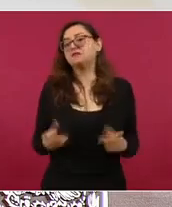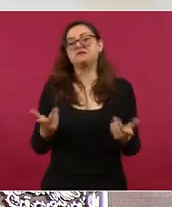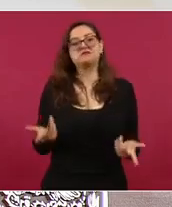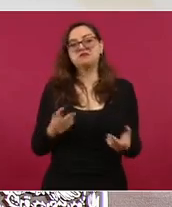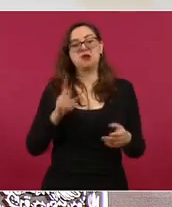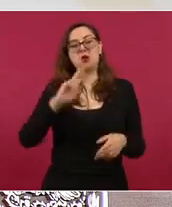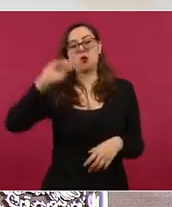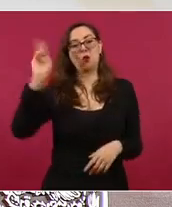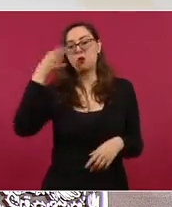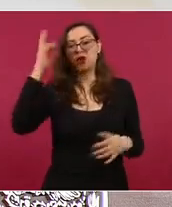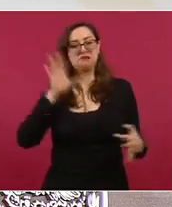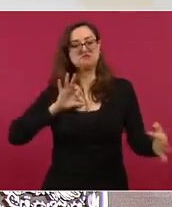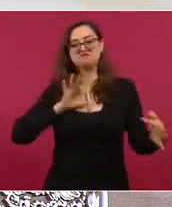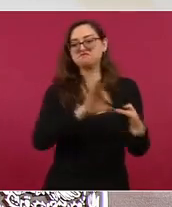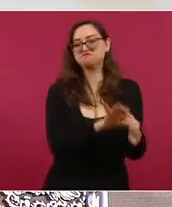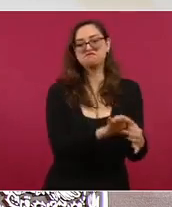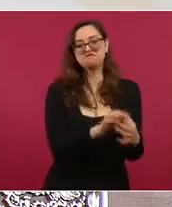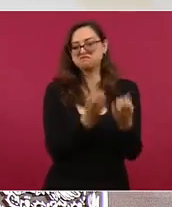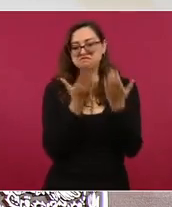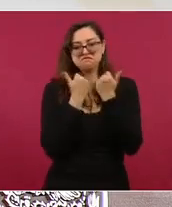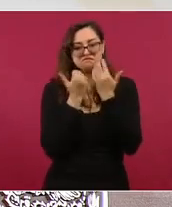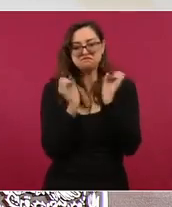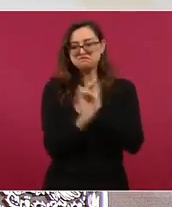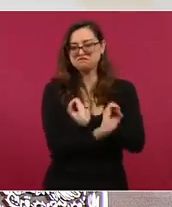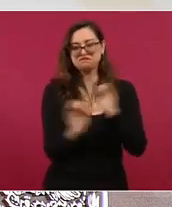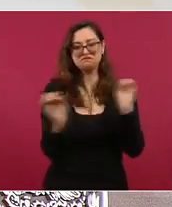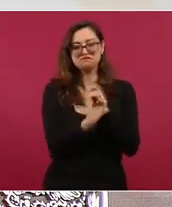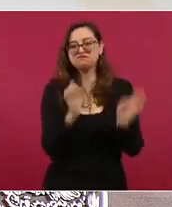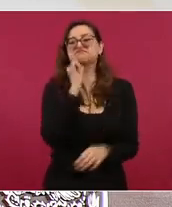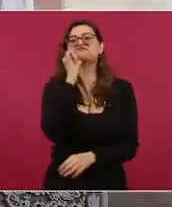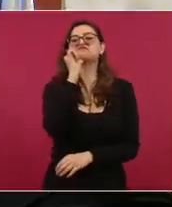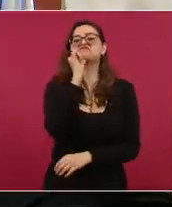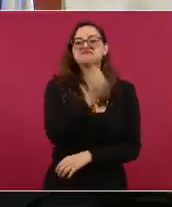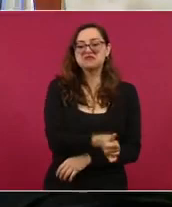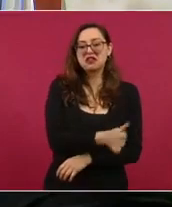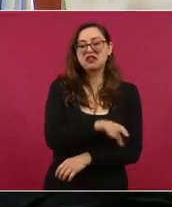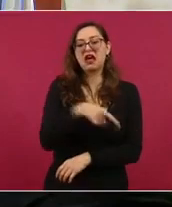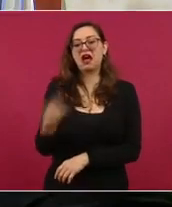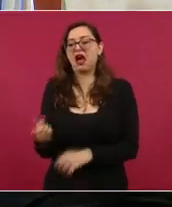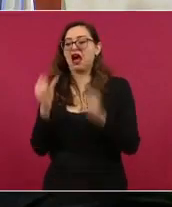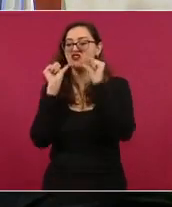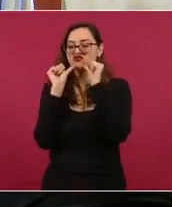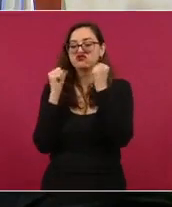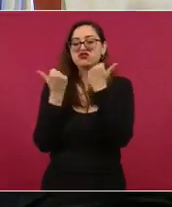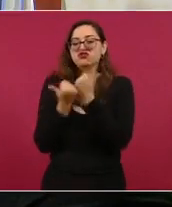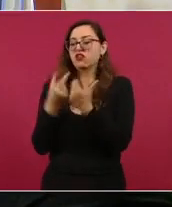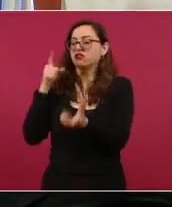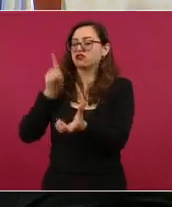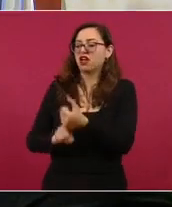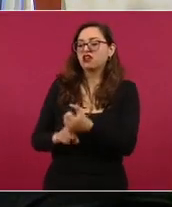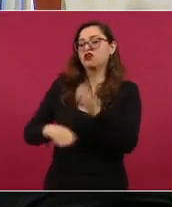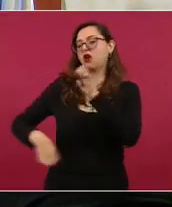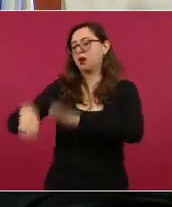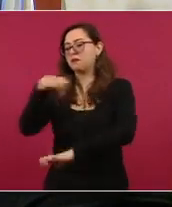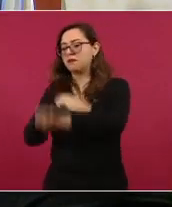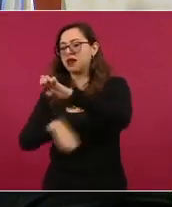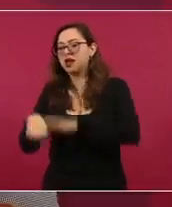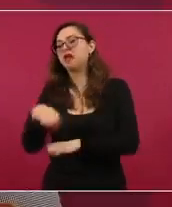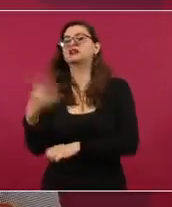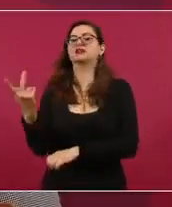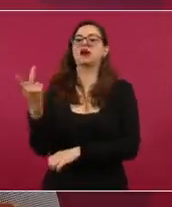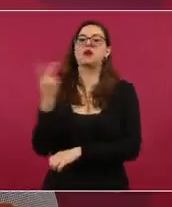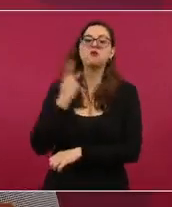jurídica propia, ajena a la universidad, a la cual están integrados empresarios, periodistas,